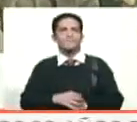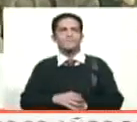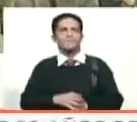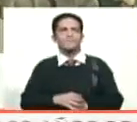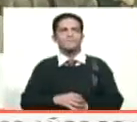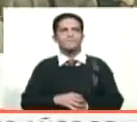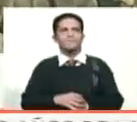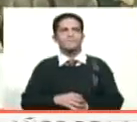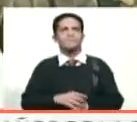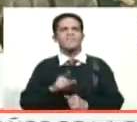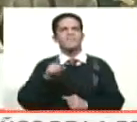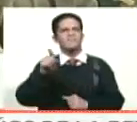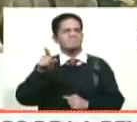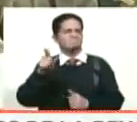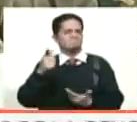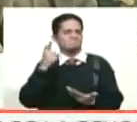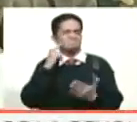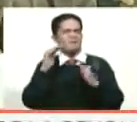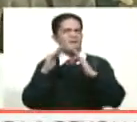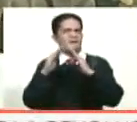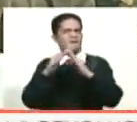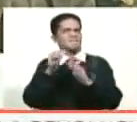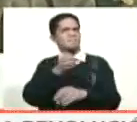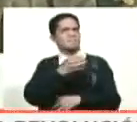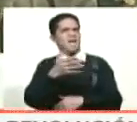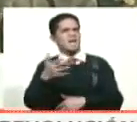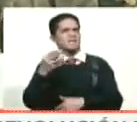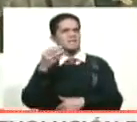ha apoderado de la Casa Blanca.